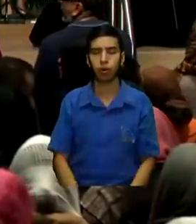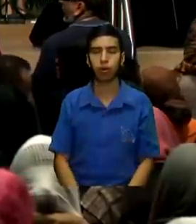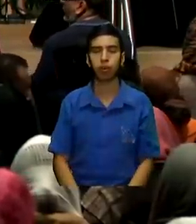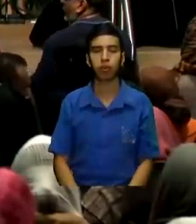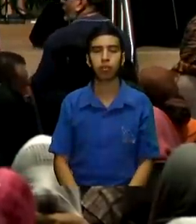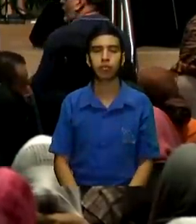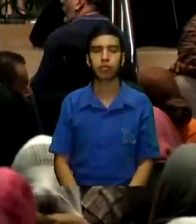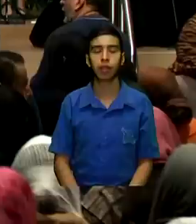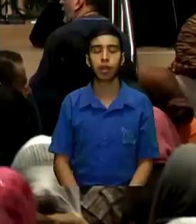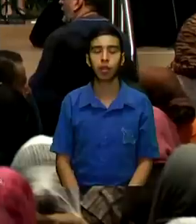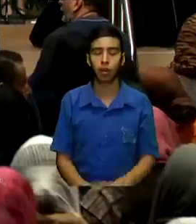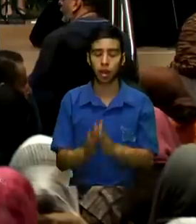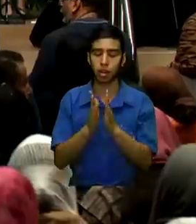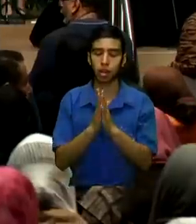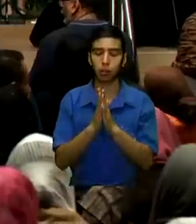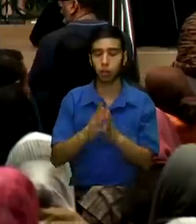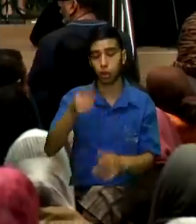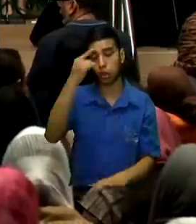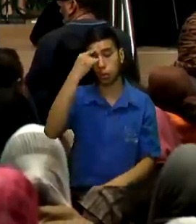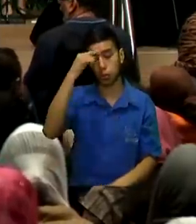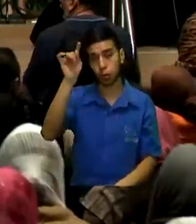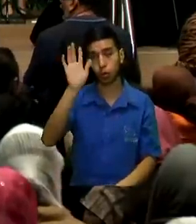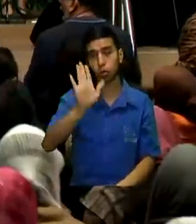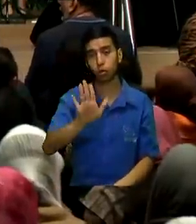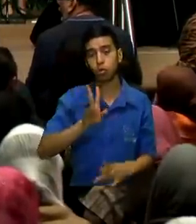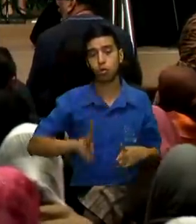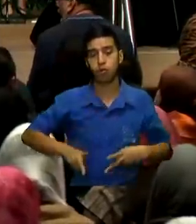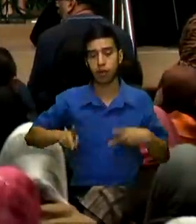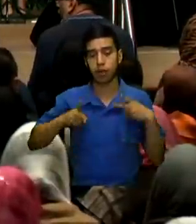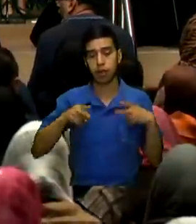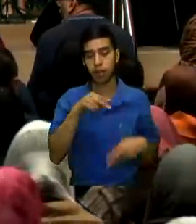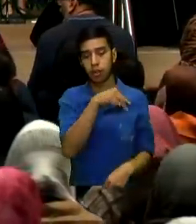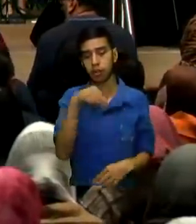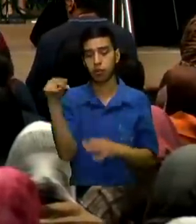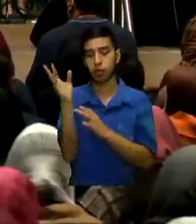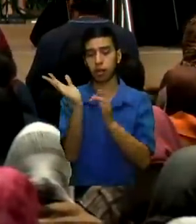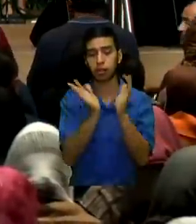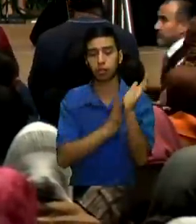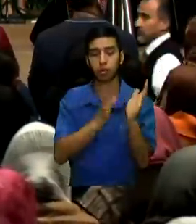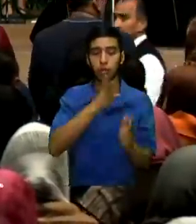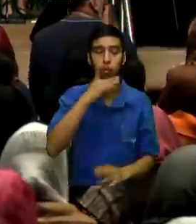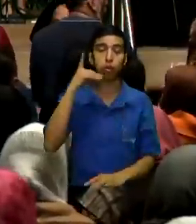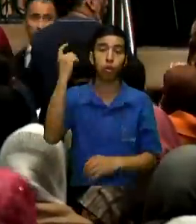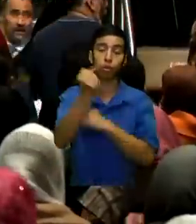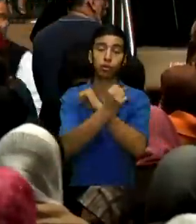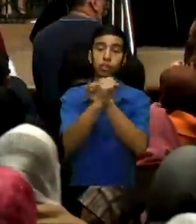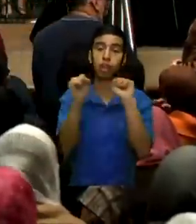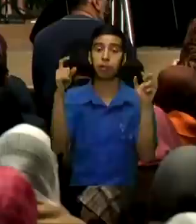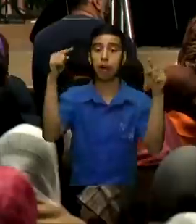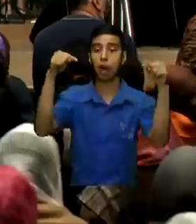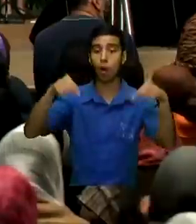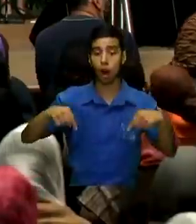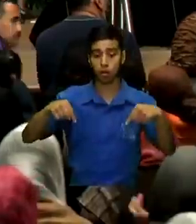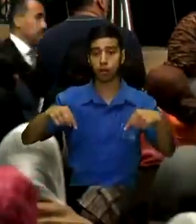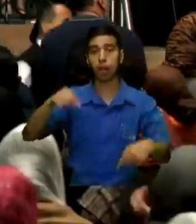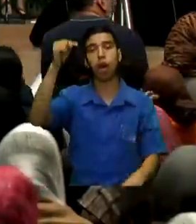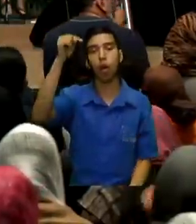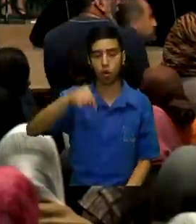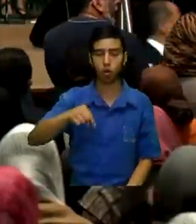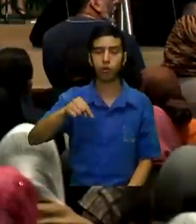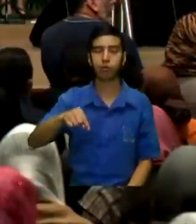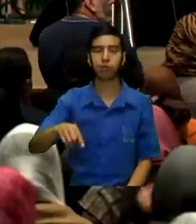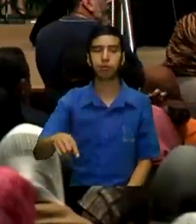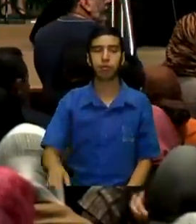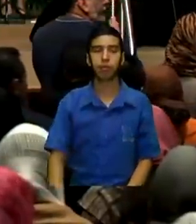orar por usted en el nombre de Jesús. El Señor está salvando hoy. Aquí enfrente viene otra persona, gloria a